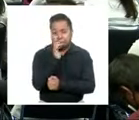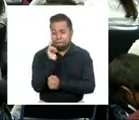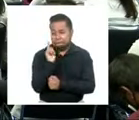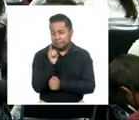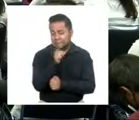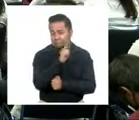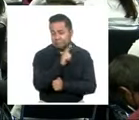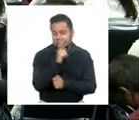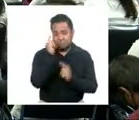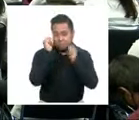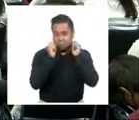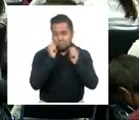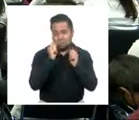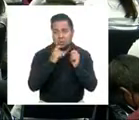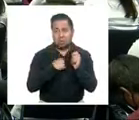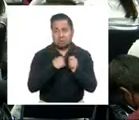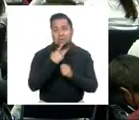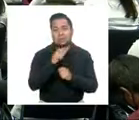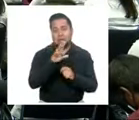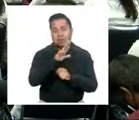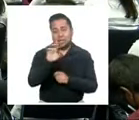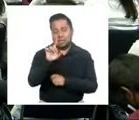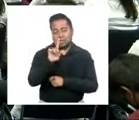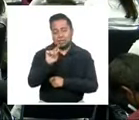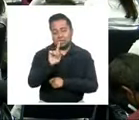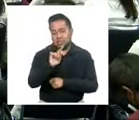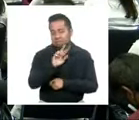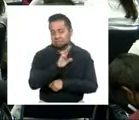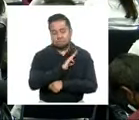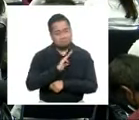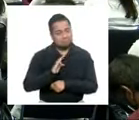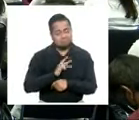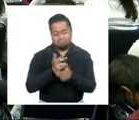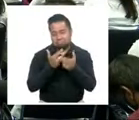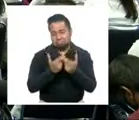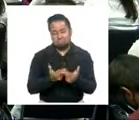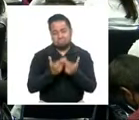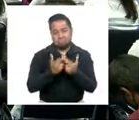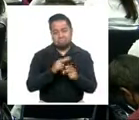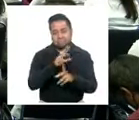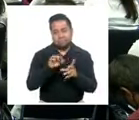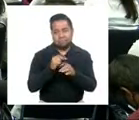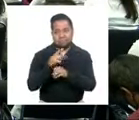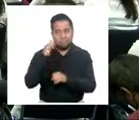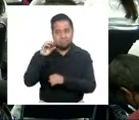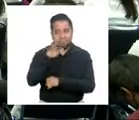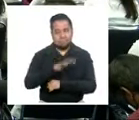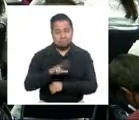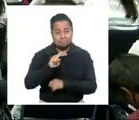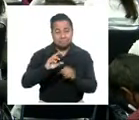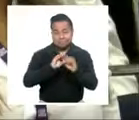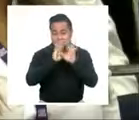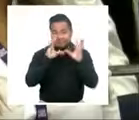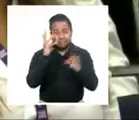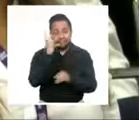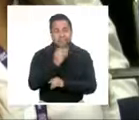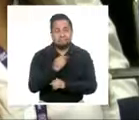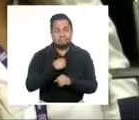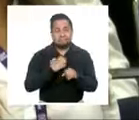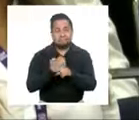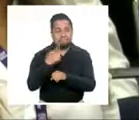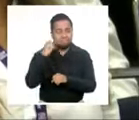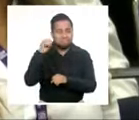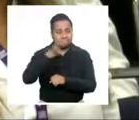turísticos, porque yo diría que son los 570 municipios de todo Oaxaca. Es maravilloso nuestro